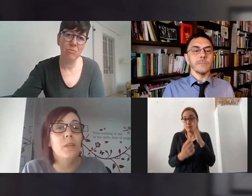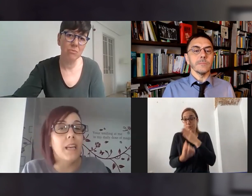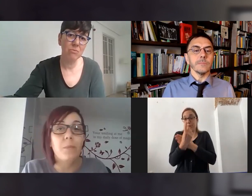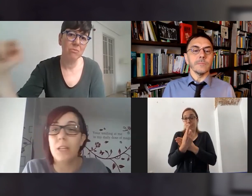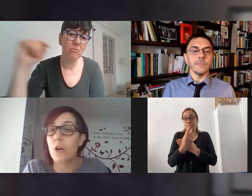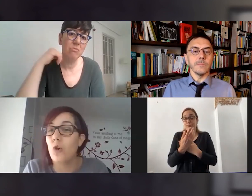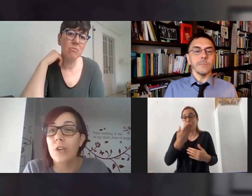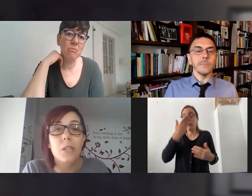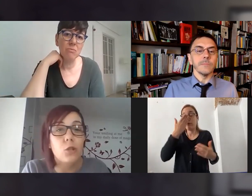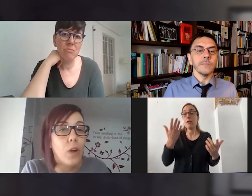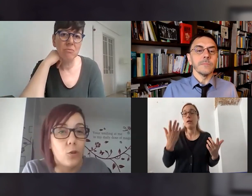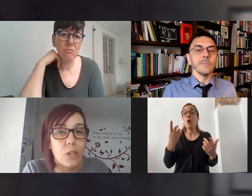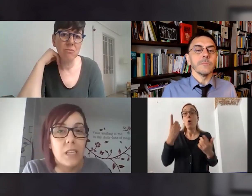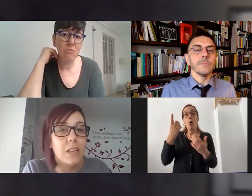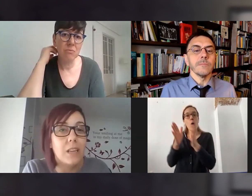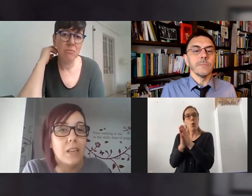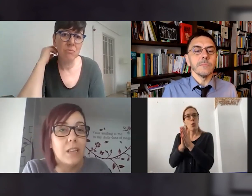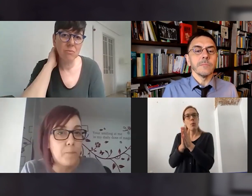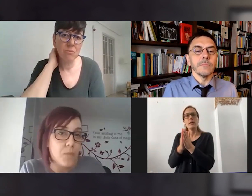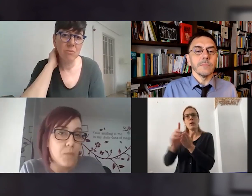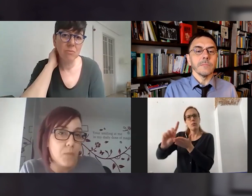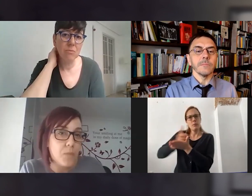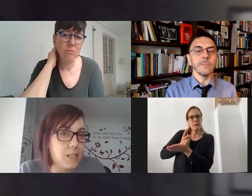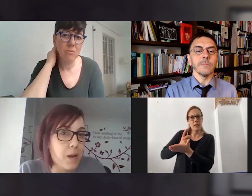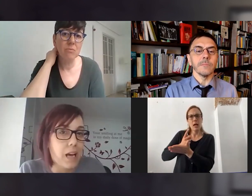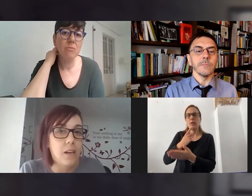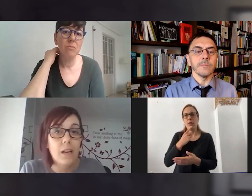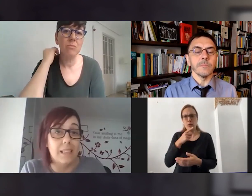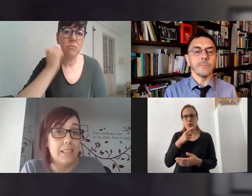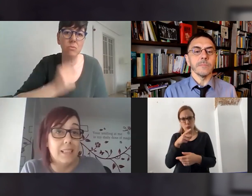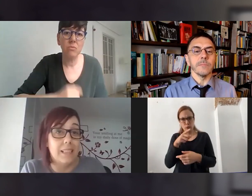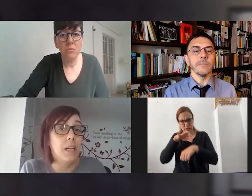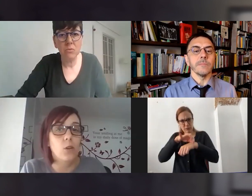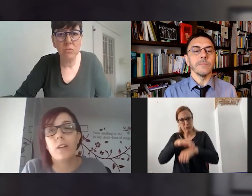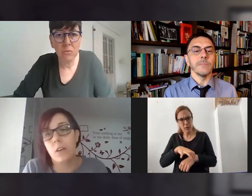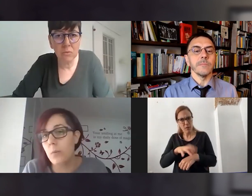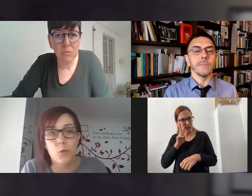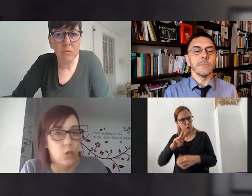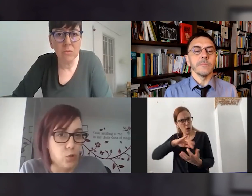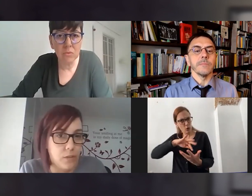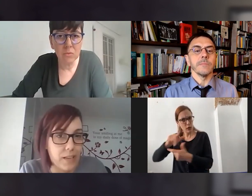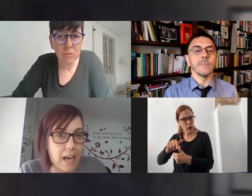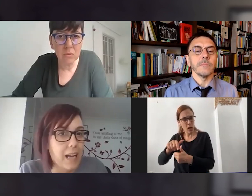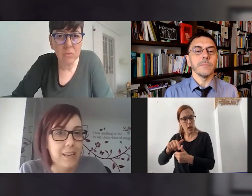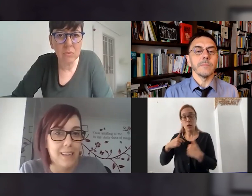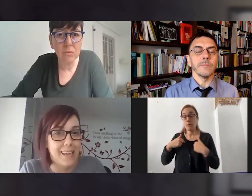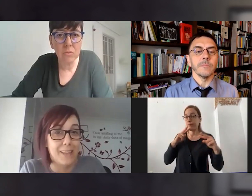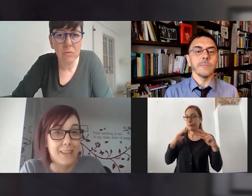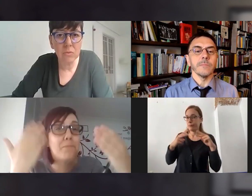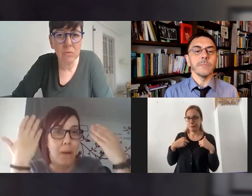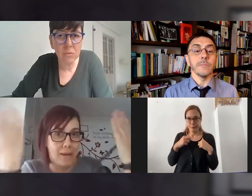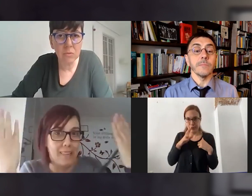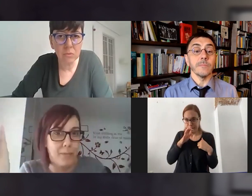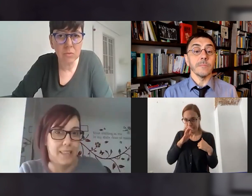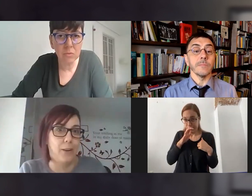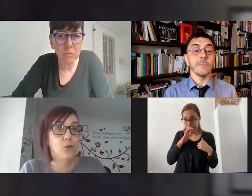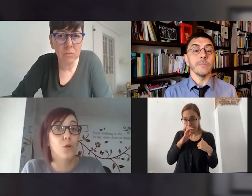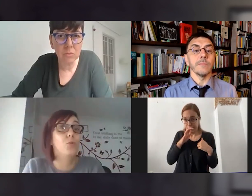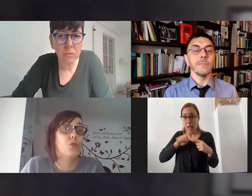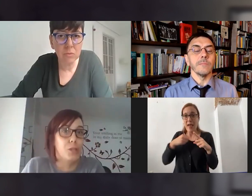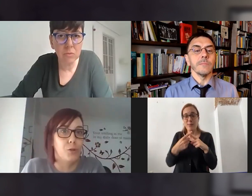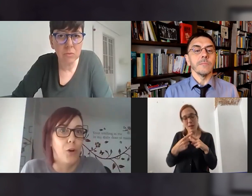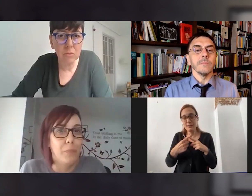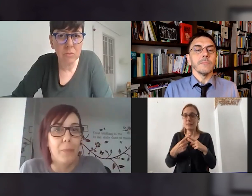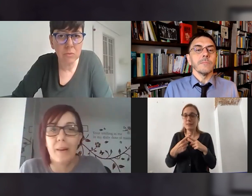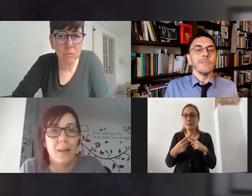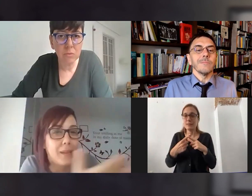mandó un mensaje y me dijo, oye, he visto una noticia de que estás mala, estás bien, y yo le dije, hombre, pues estoy fatal, y encima sin papel del váter, ¿no? Todo el